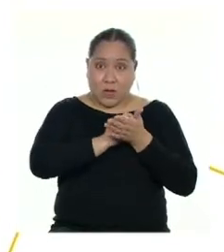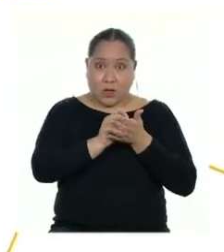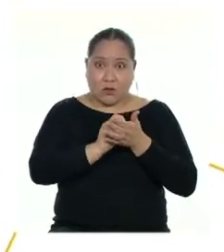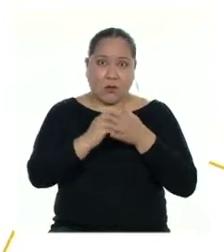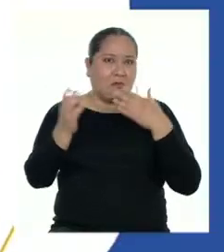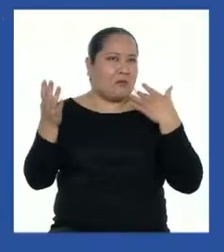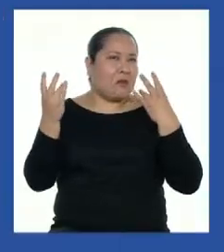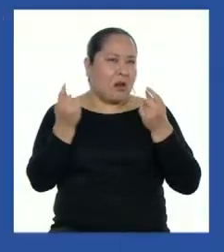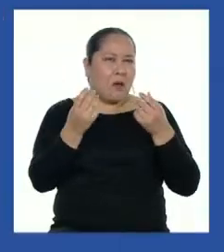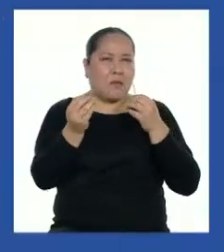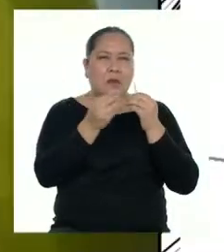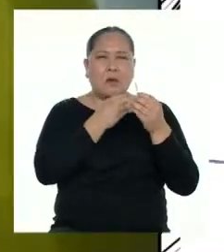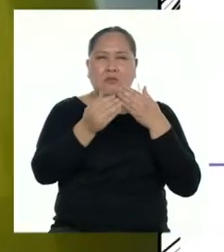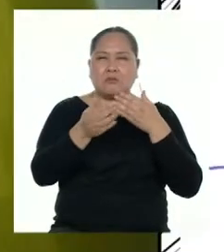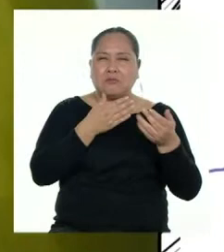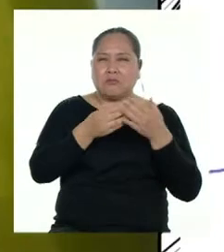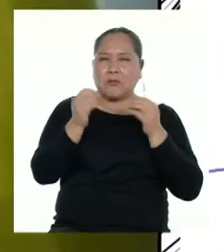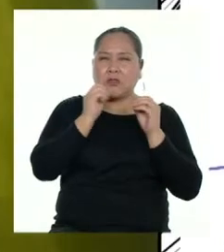más rápido?